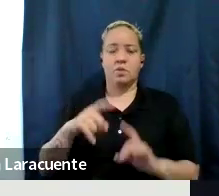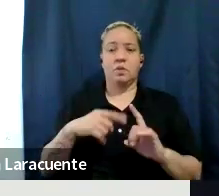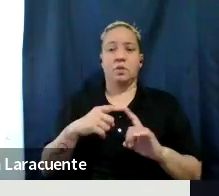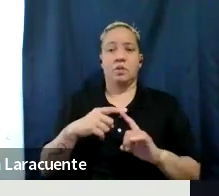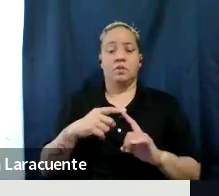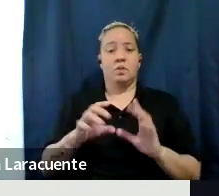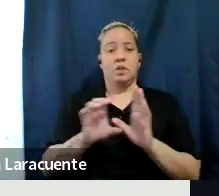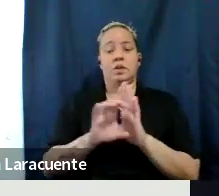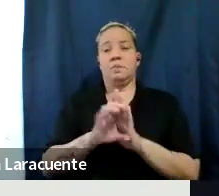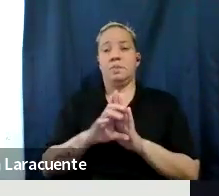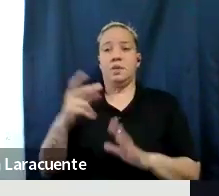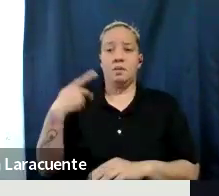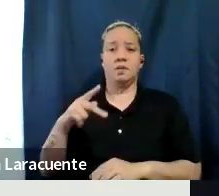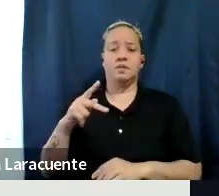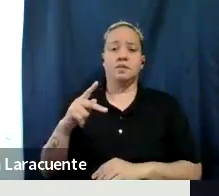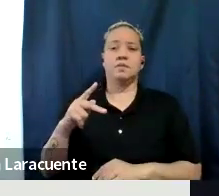ejemplo,